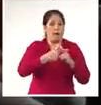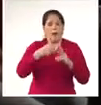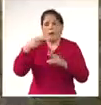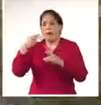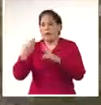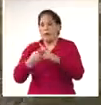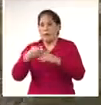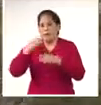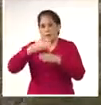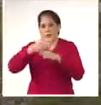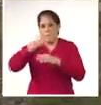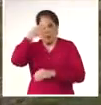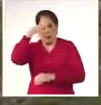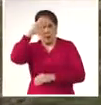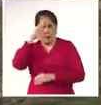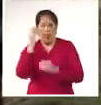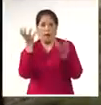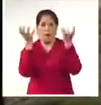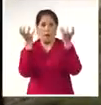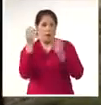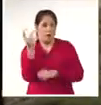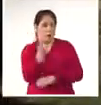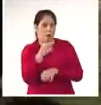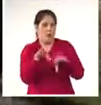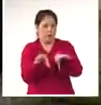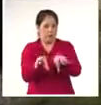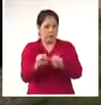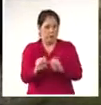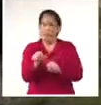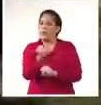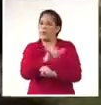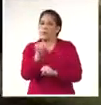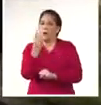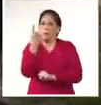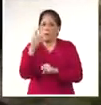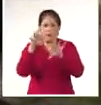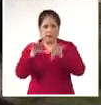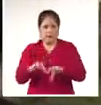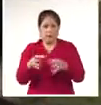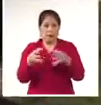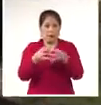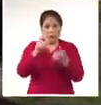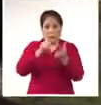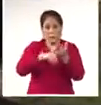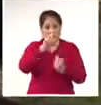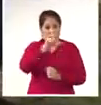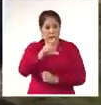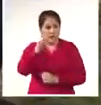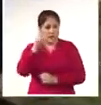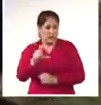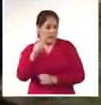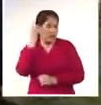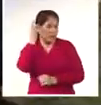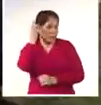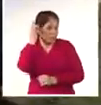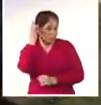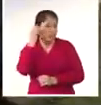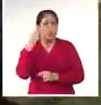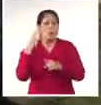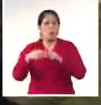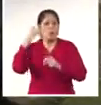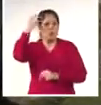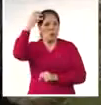de Cuba. También la ocasión fue oportuna para que la primera secretaria del partido, Yanaisi Capó Nápoles, y el